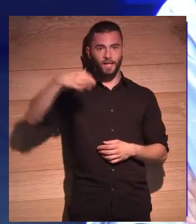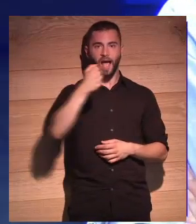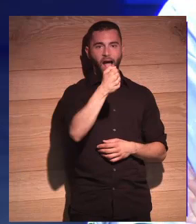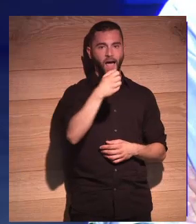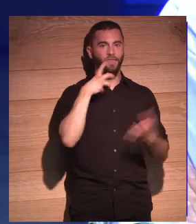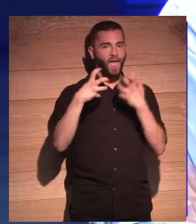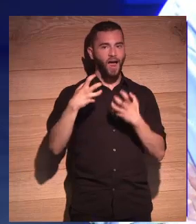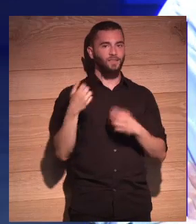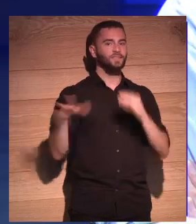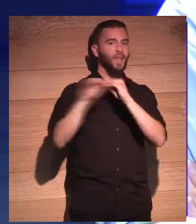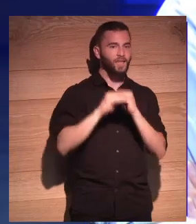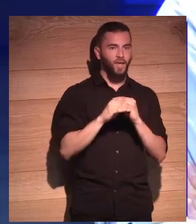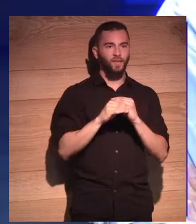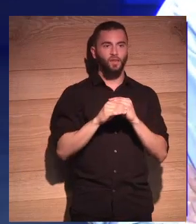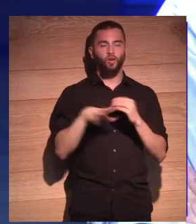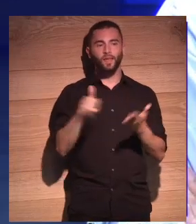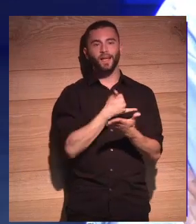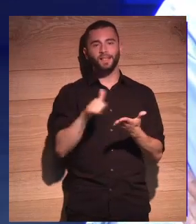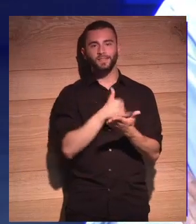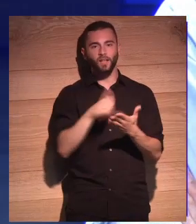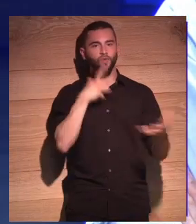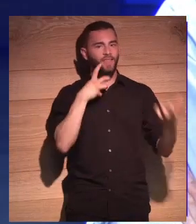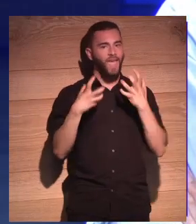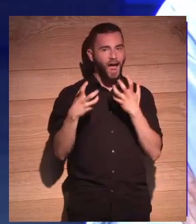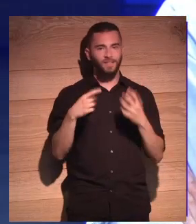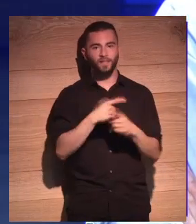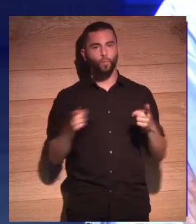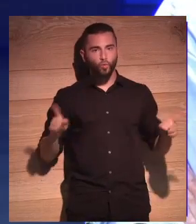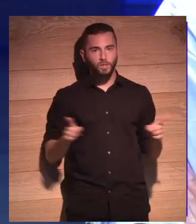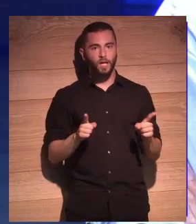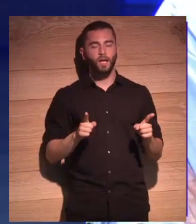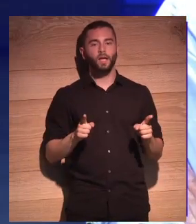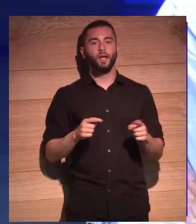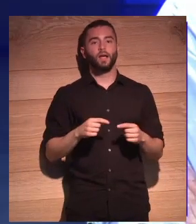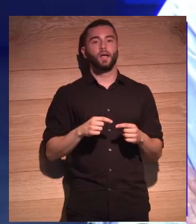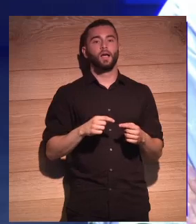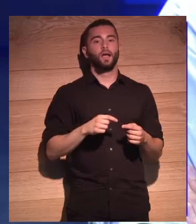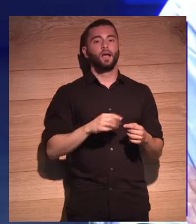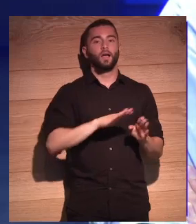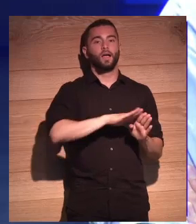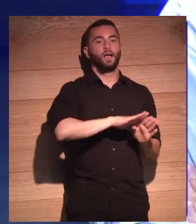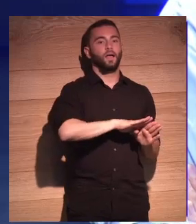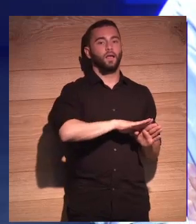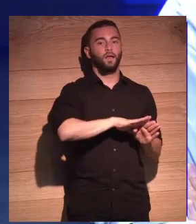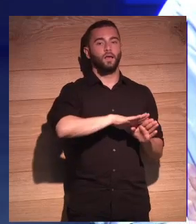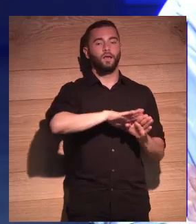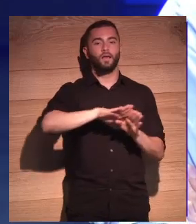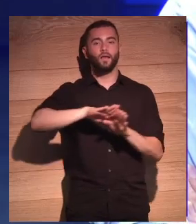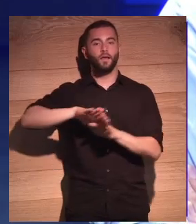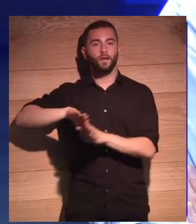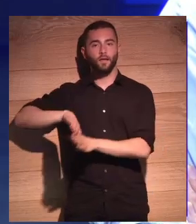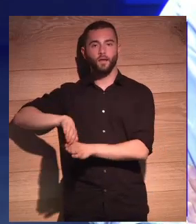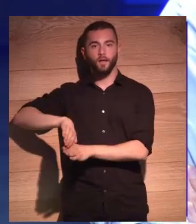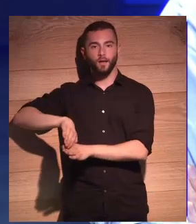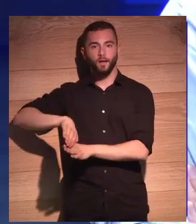Y esas asignaturas de arte, de música, pues además de ser dirigidas a realmente desarrollar